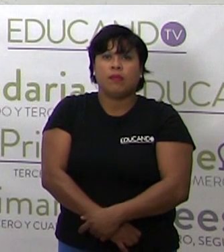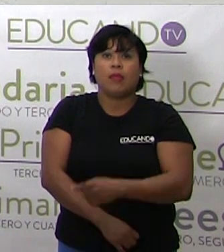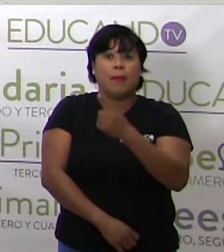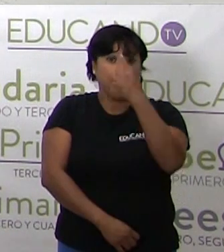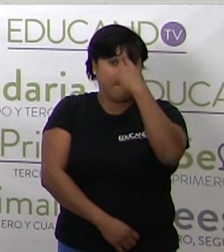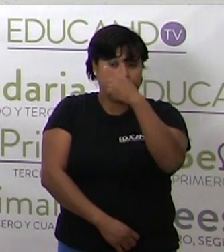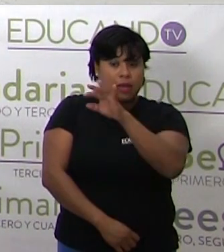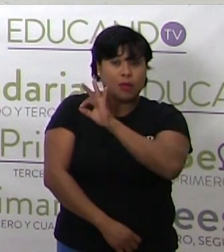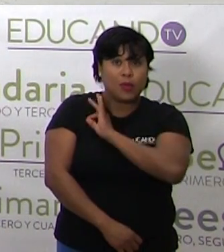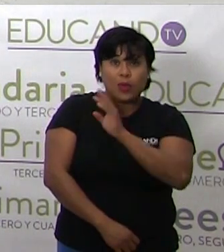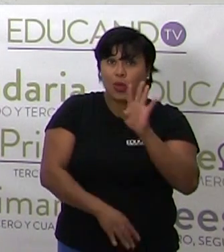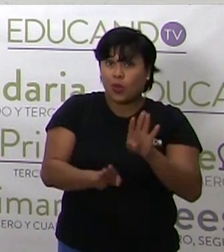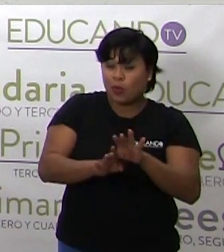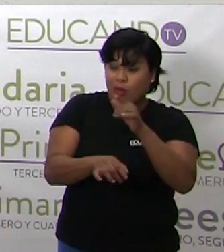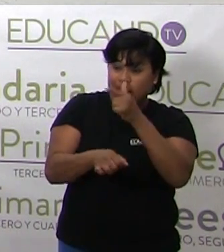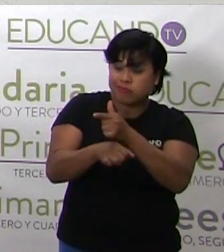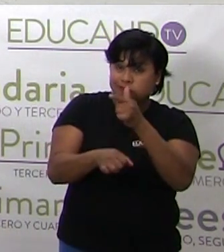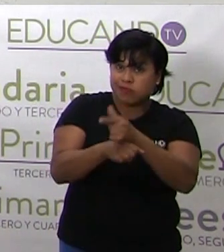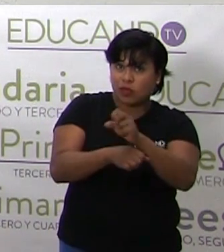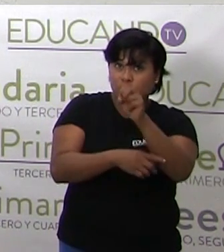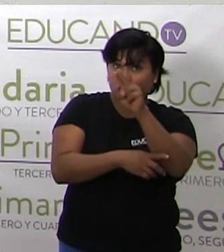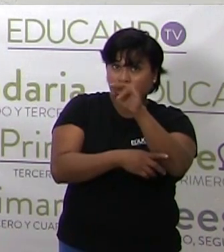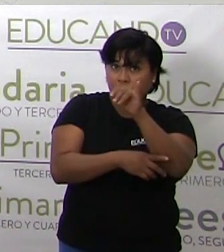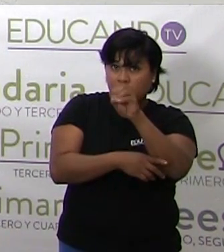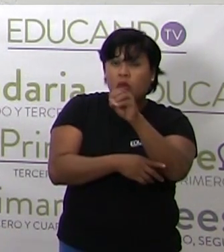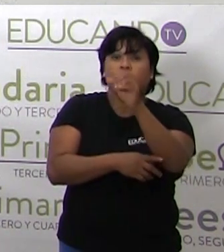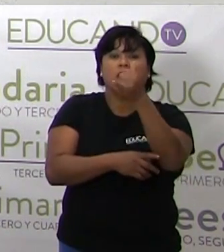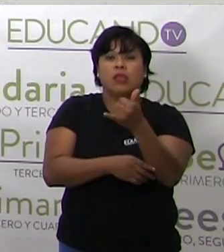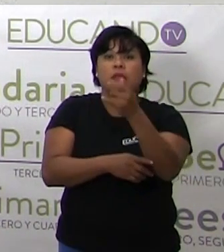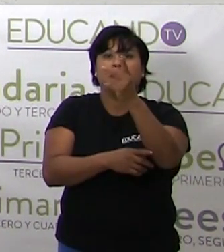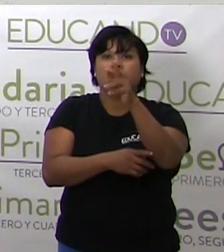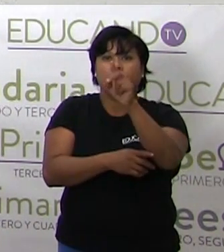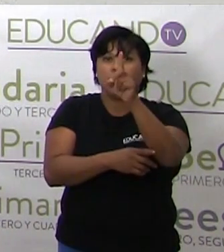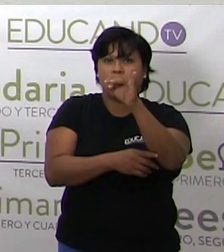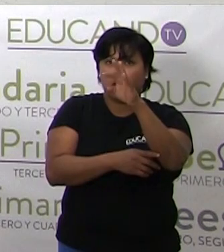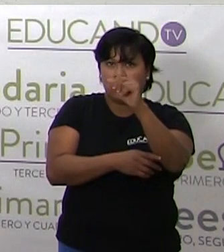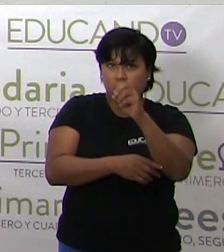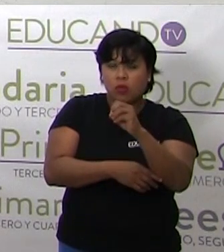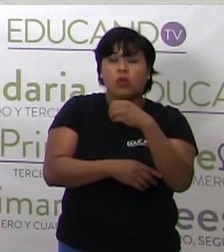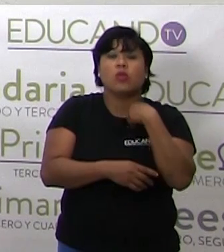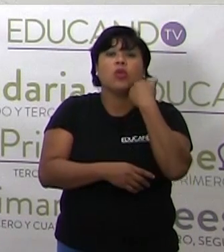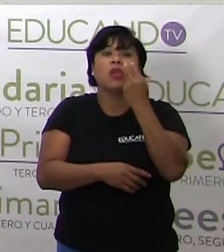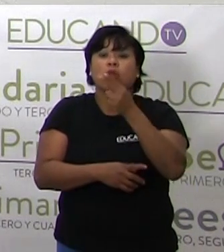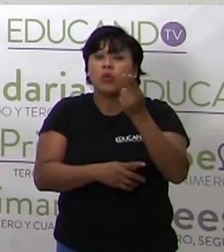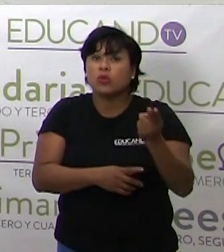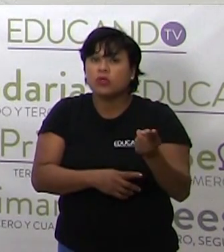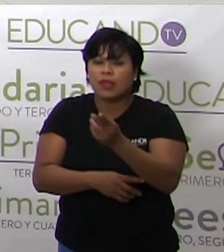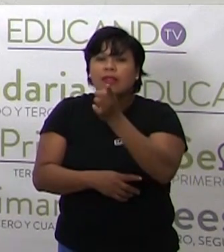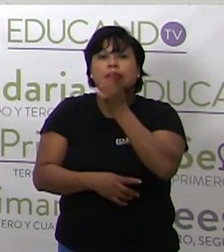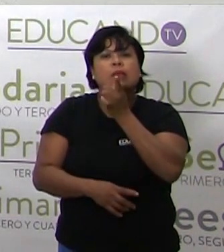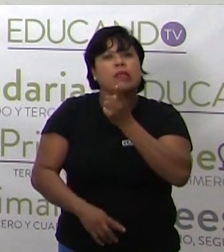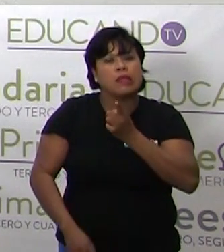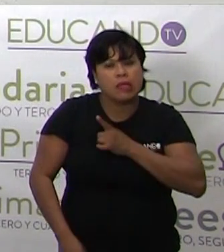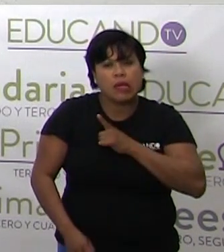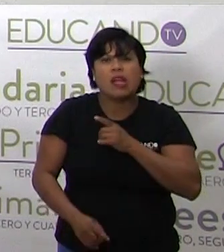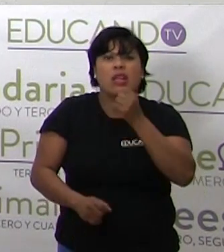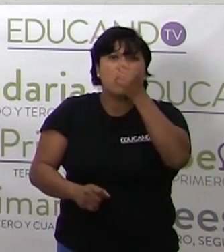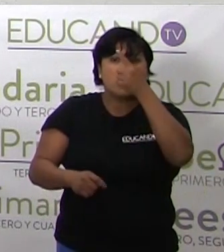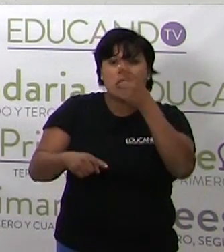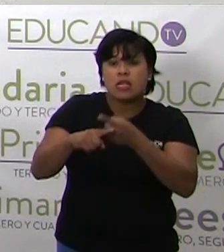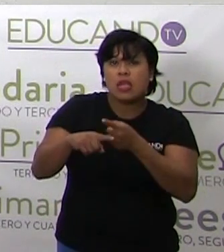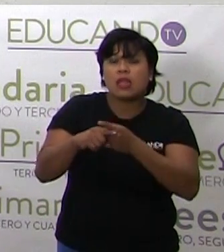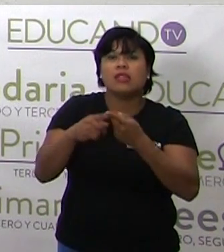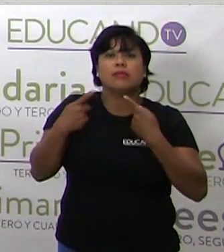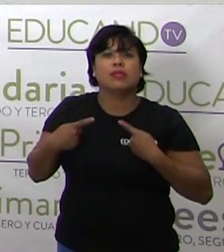Para poder identificar el sujeto y el predicado, quiero que ustedes me digan quiénes fueron